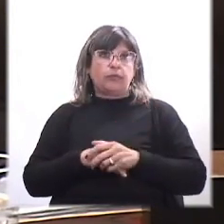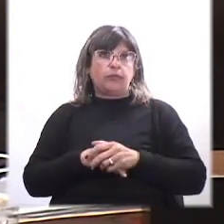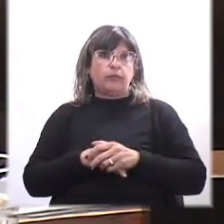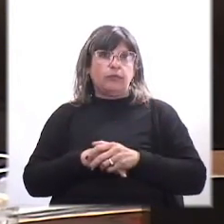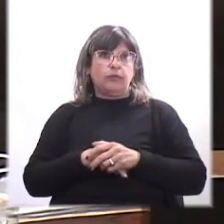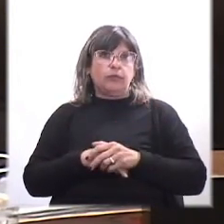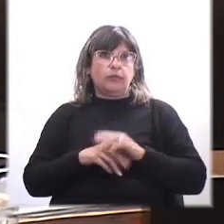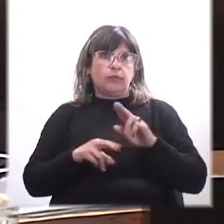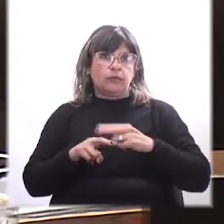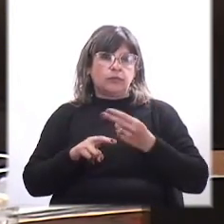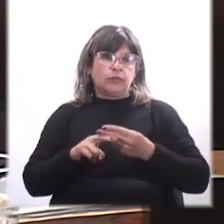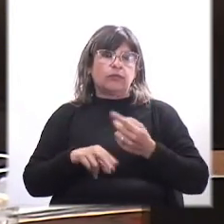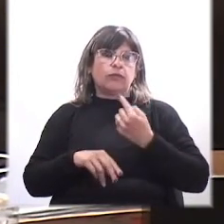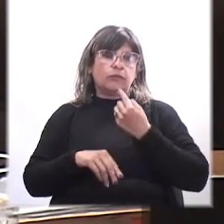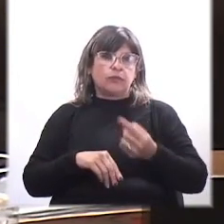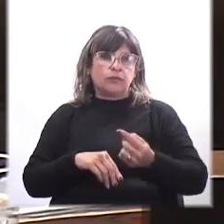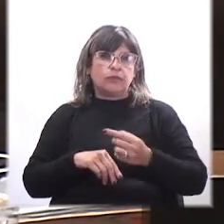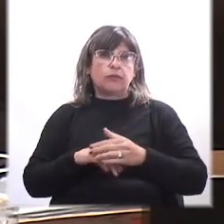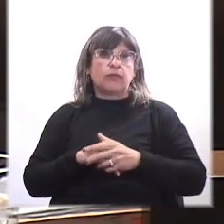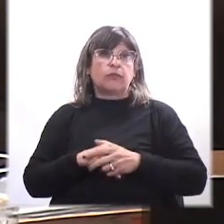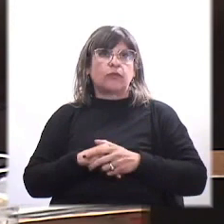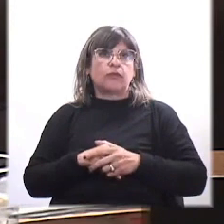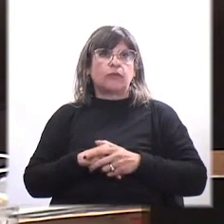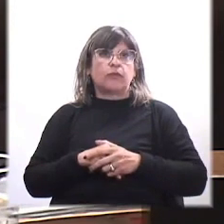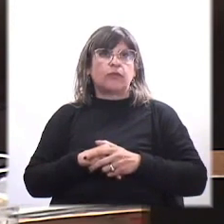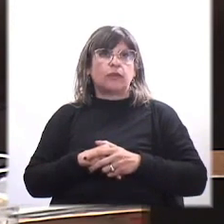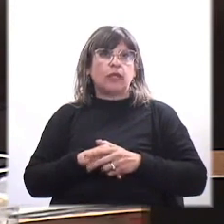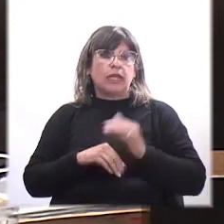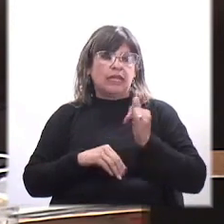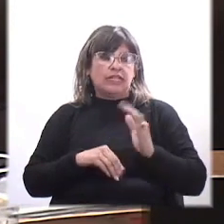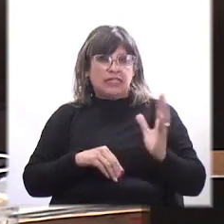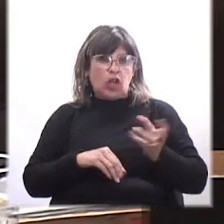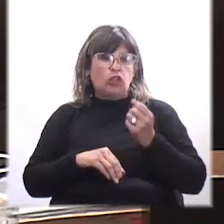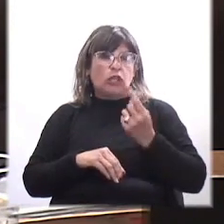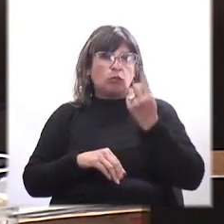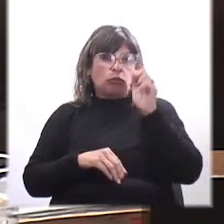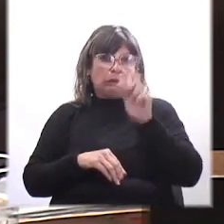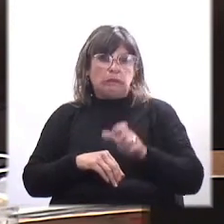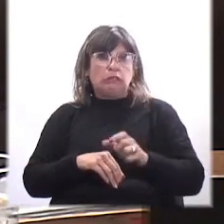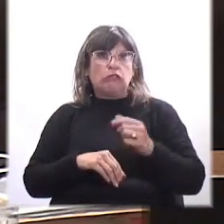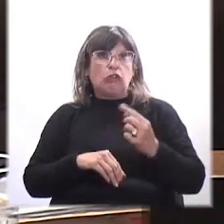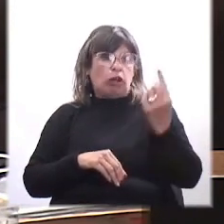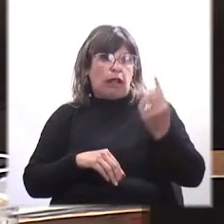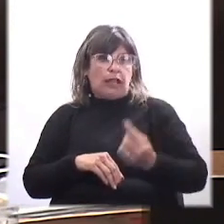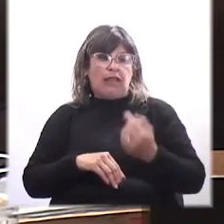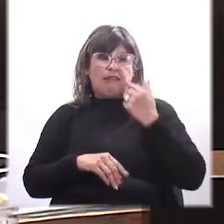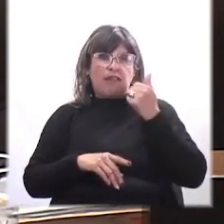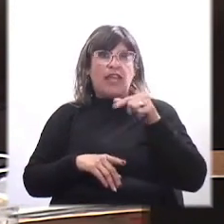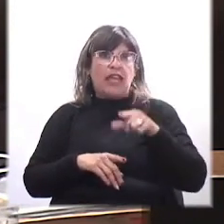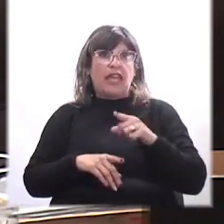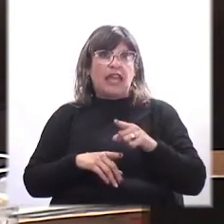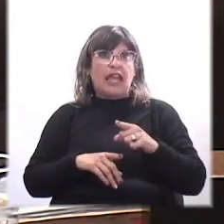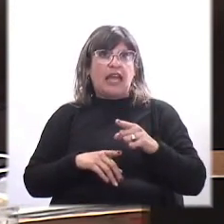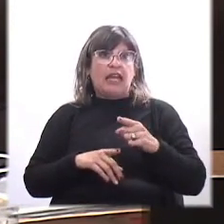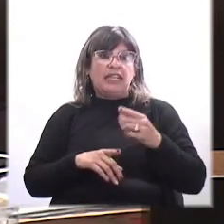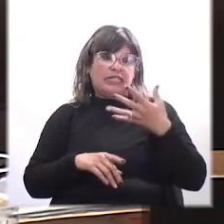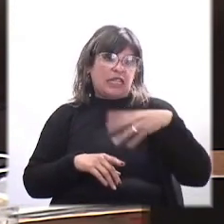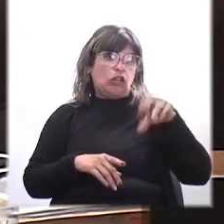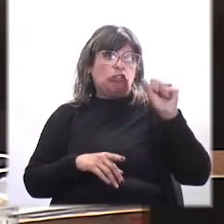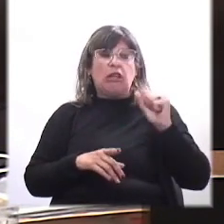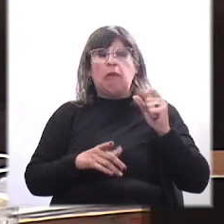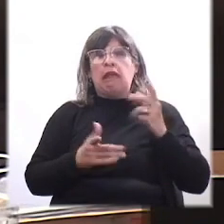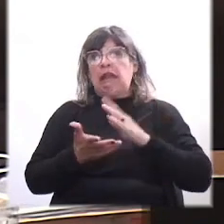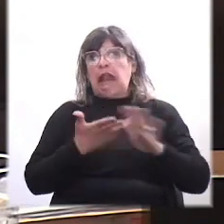Y nuevamente hago mención a que si encontramos a alguien que venga y lo saque gratis a los pilotes y se lo lleve,